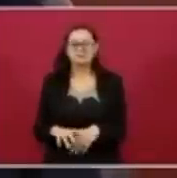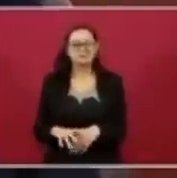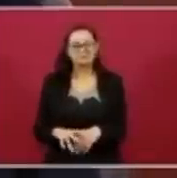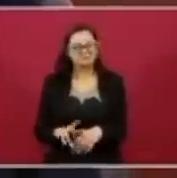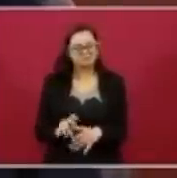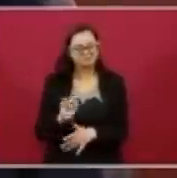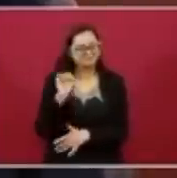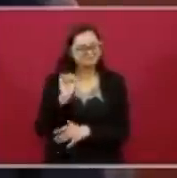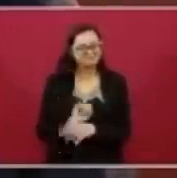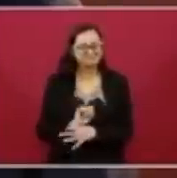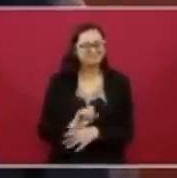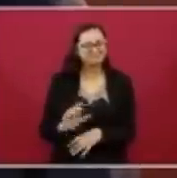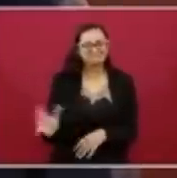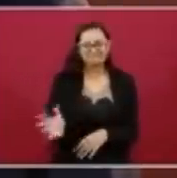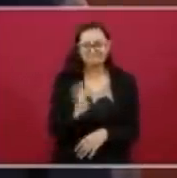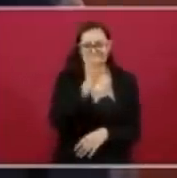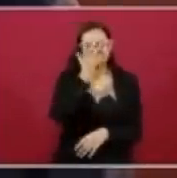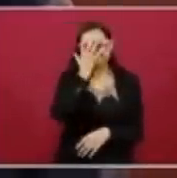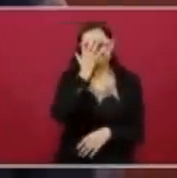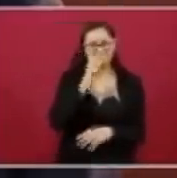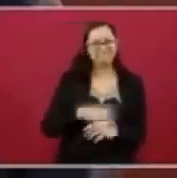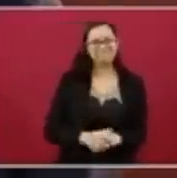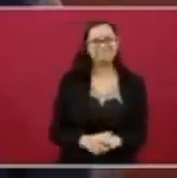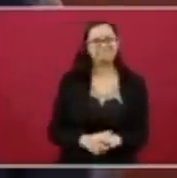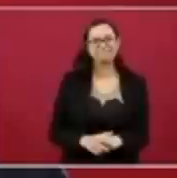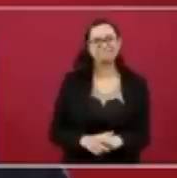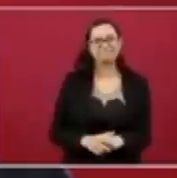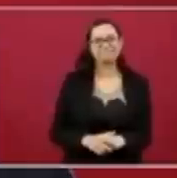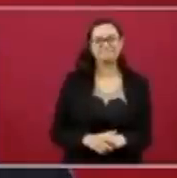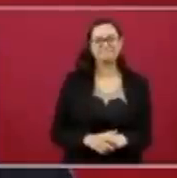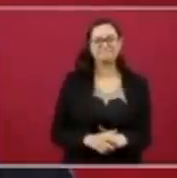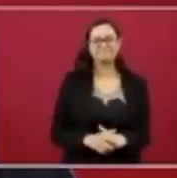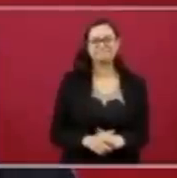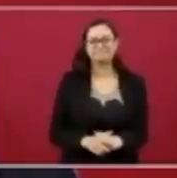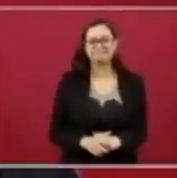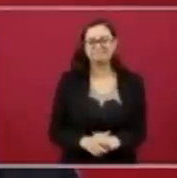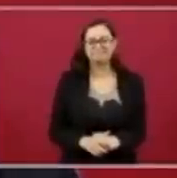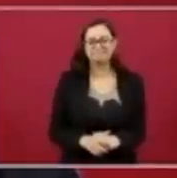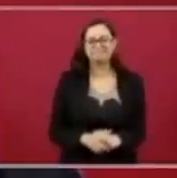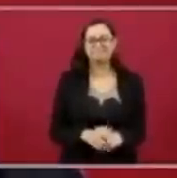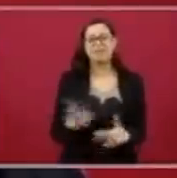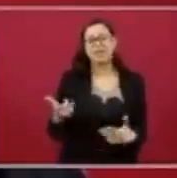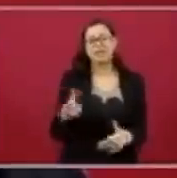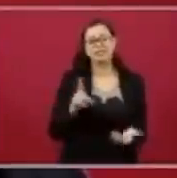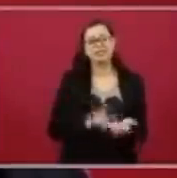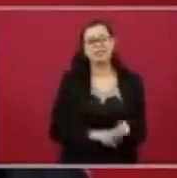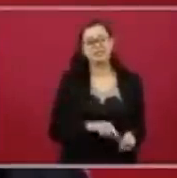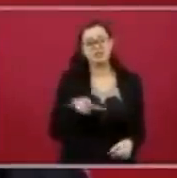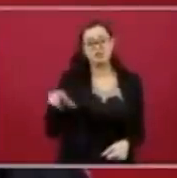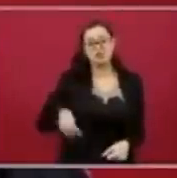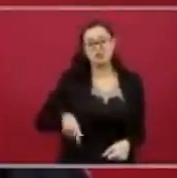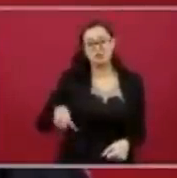vergonzoso, por decirlo menos. Cada gobernador